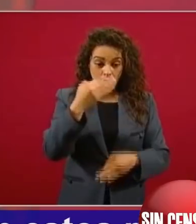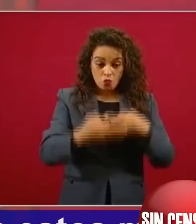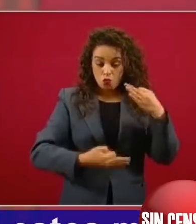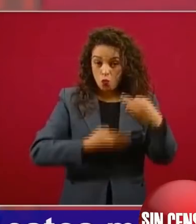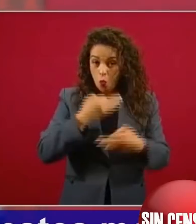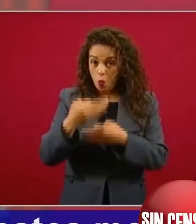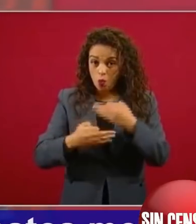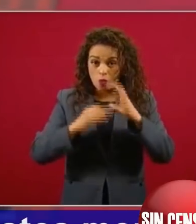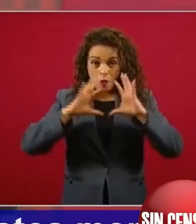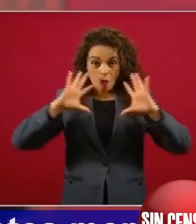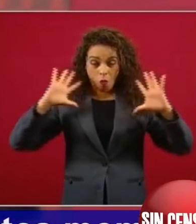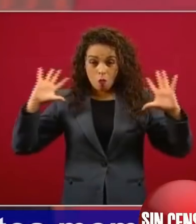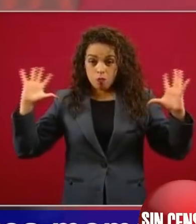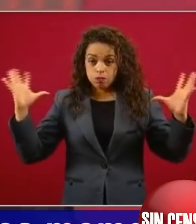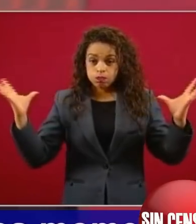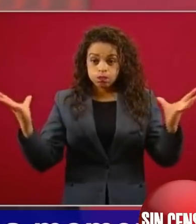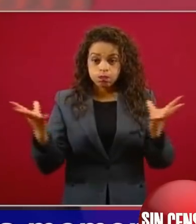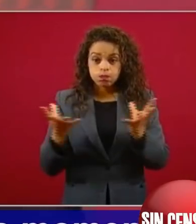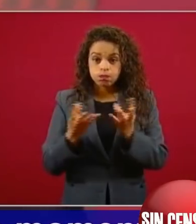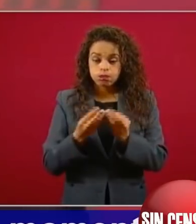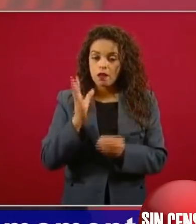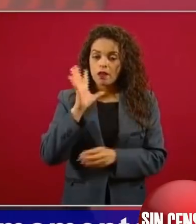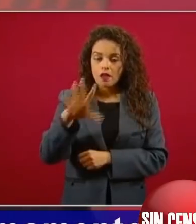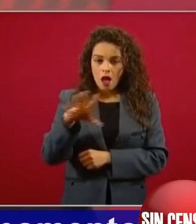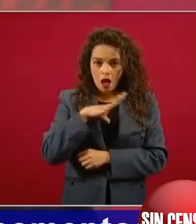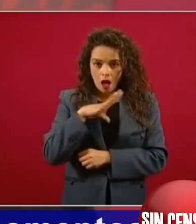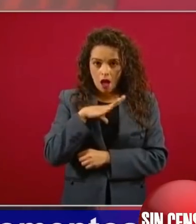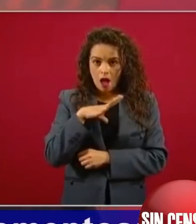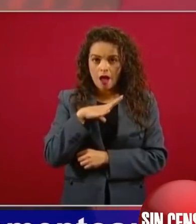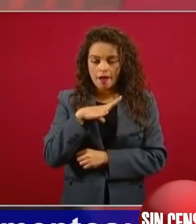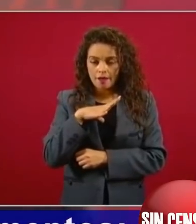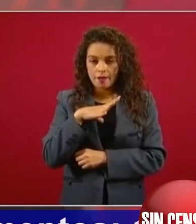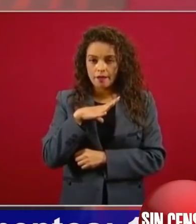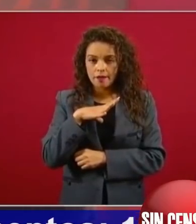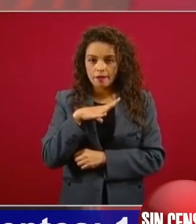considera contratación,